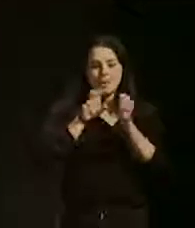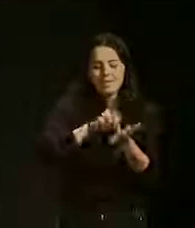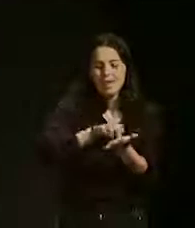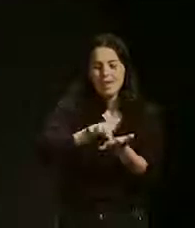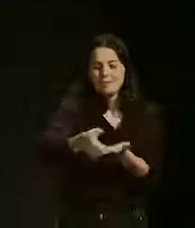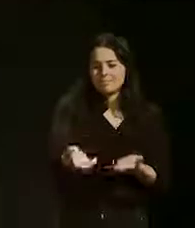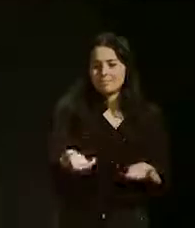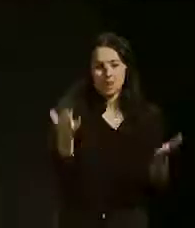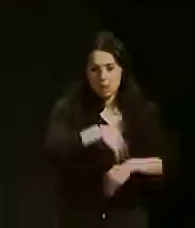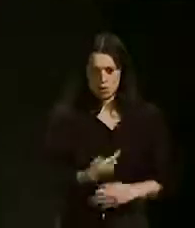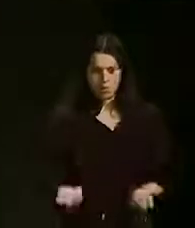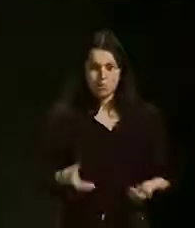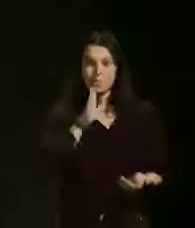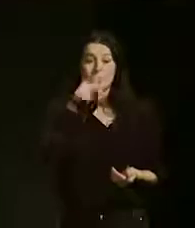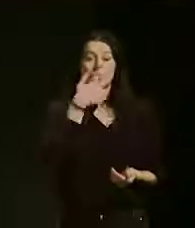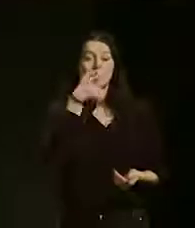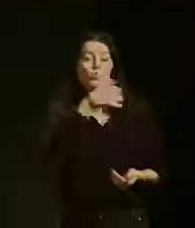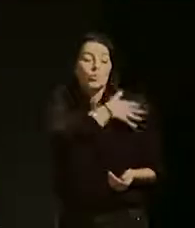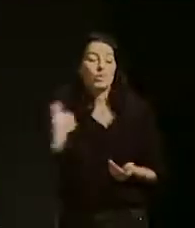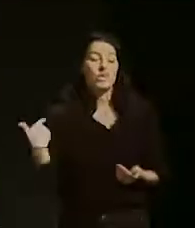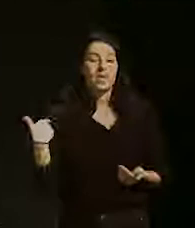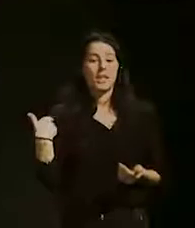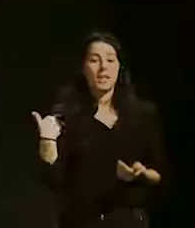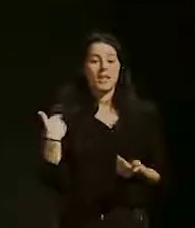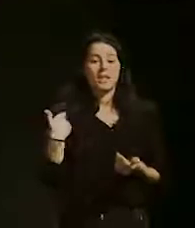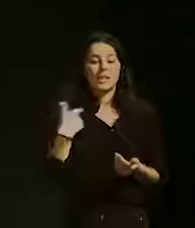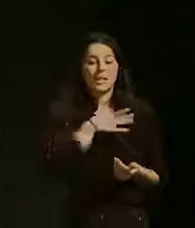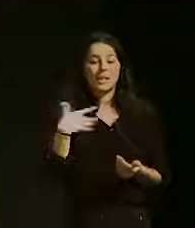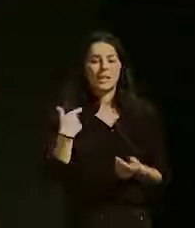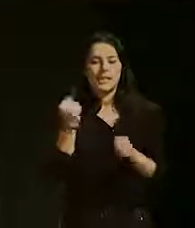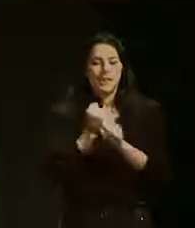por eso, si tú quieres trabajar como actores o